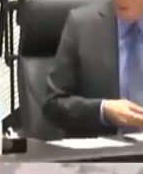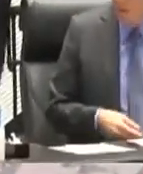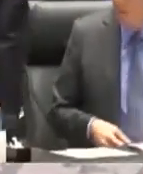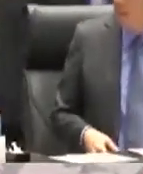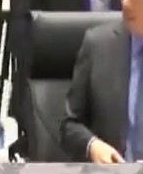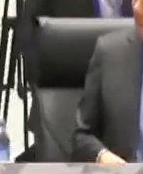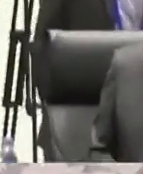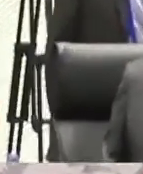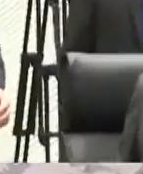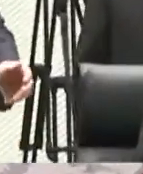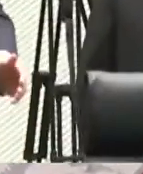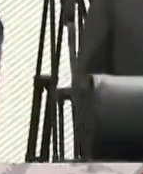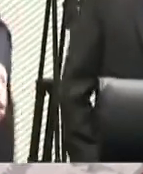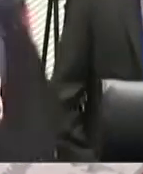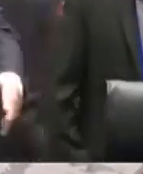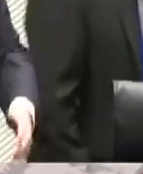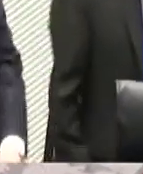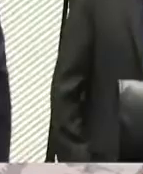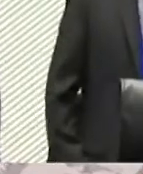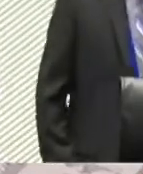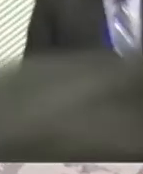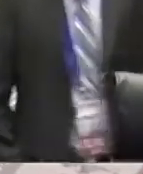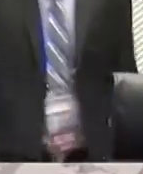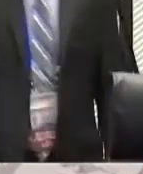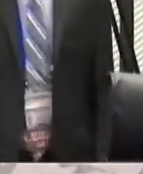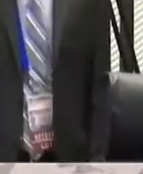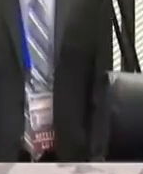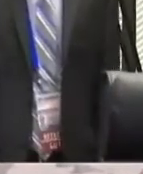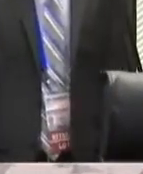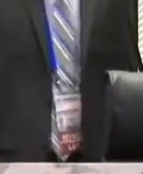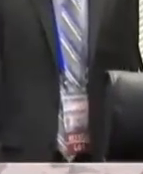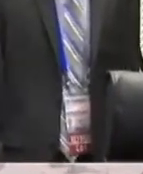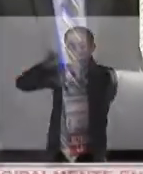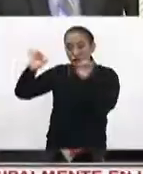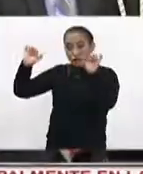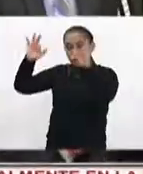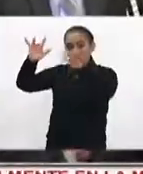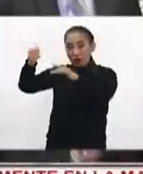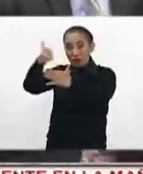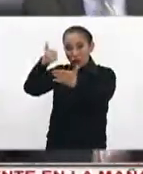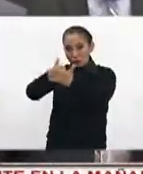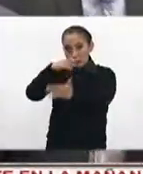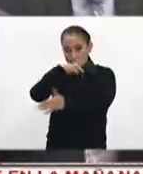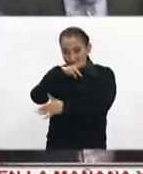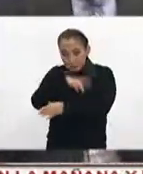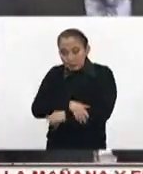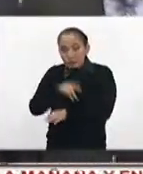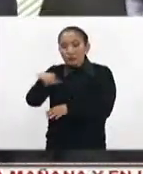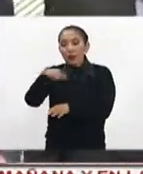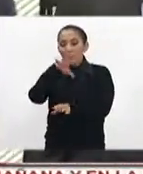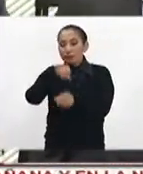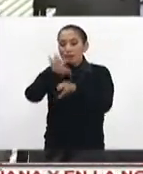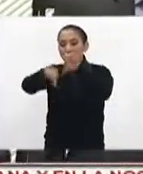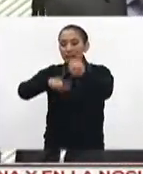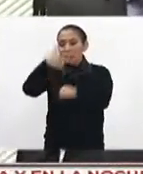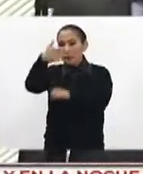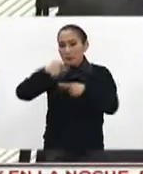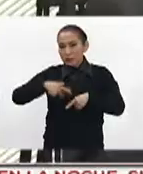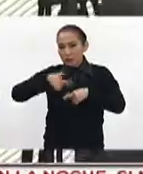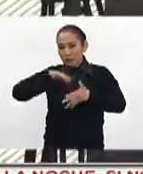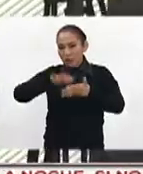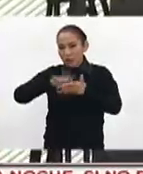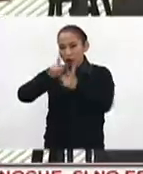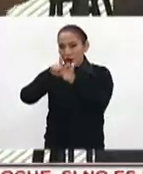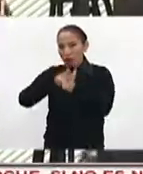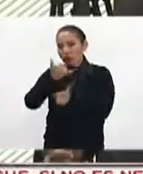atentados en la Catedral de Kazán y otros lugares altamente concurridos de la ciudad. En total fueron arrestadas siete personas